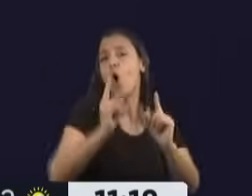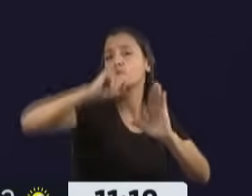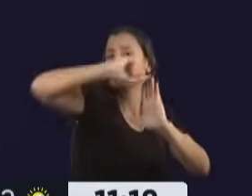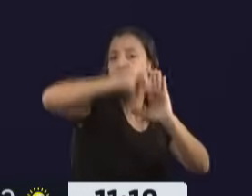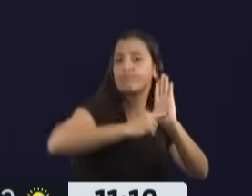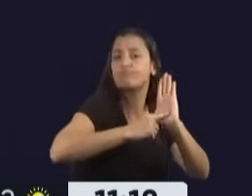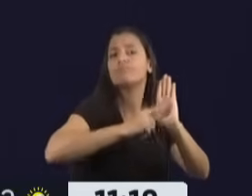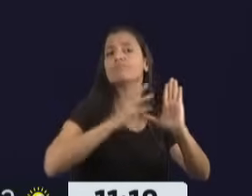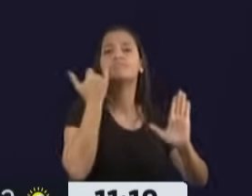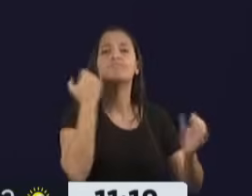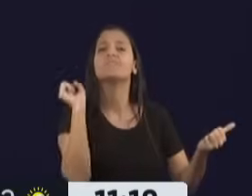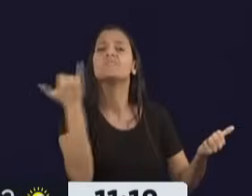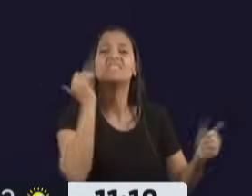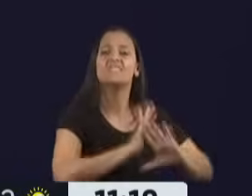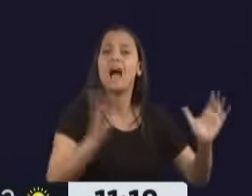montón de